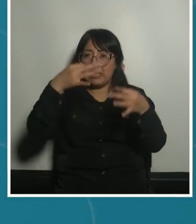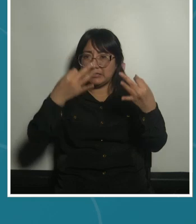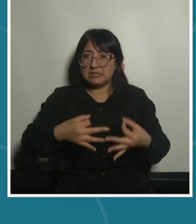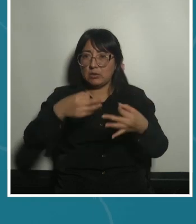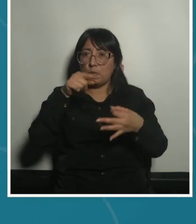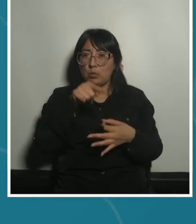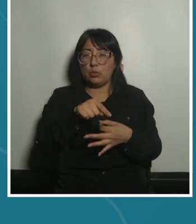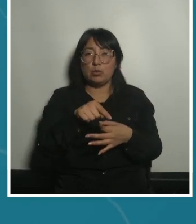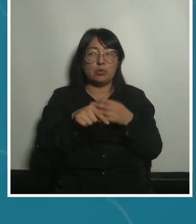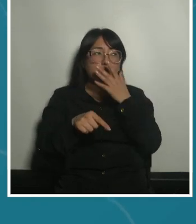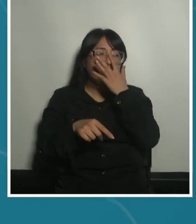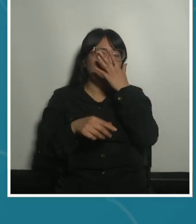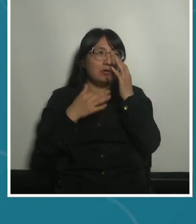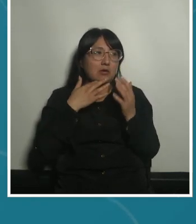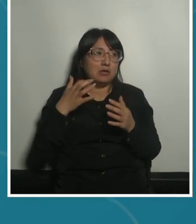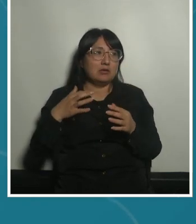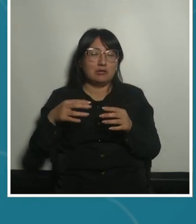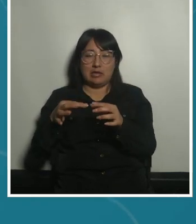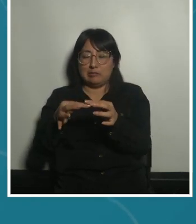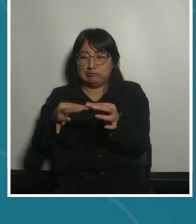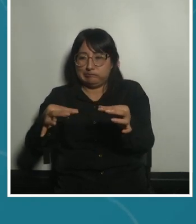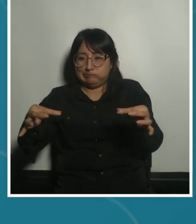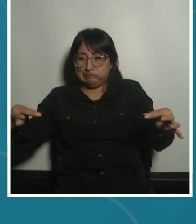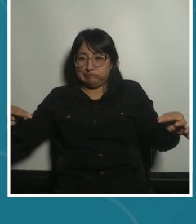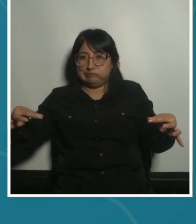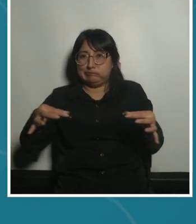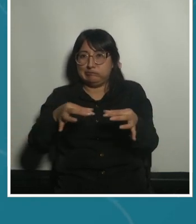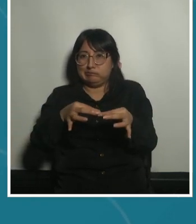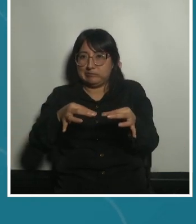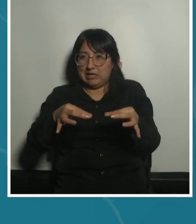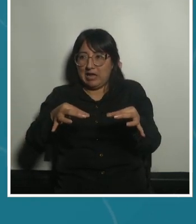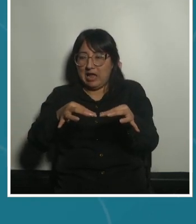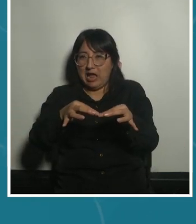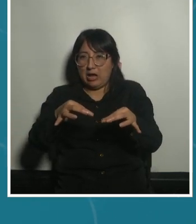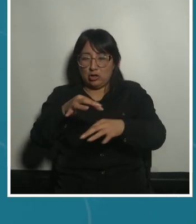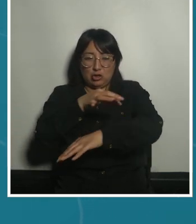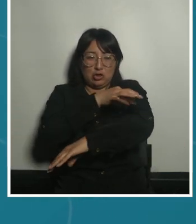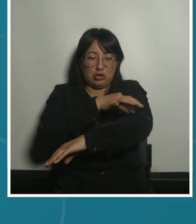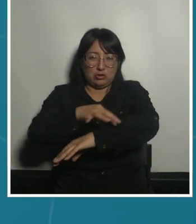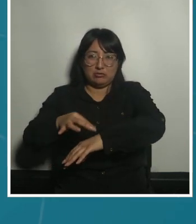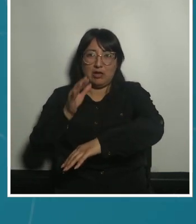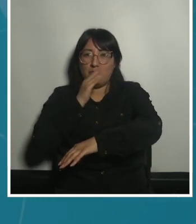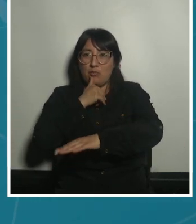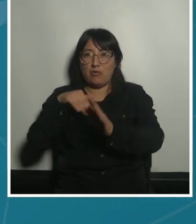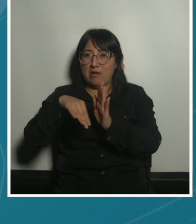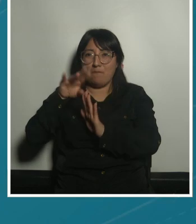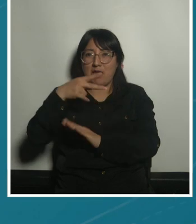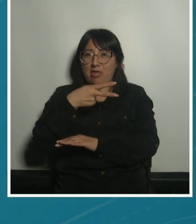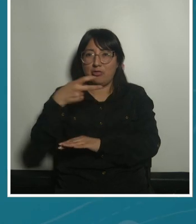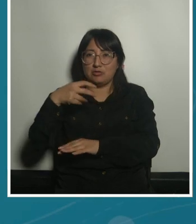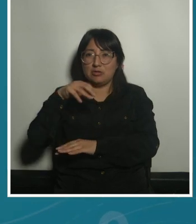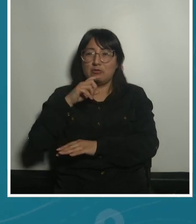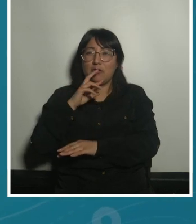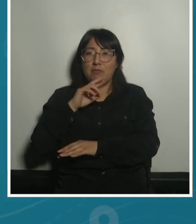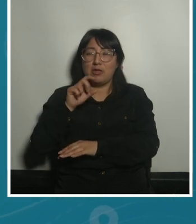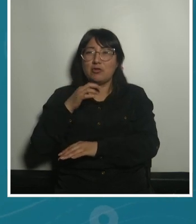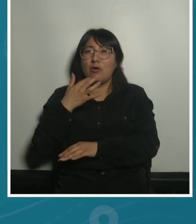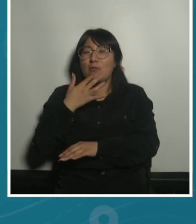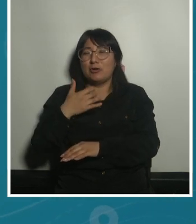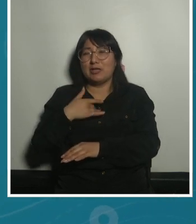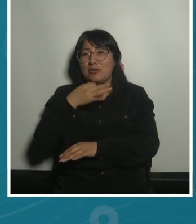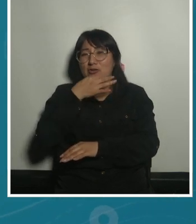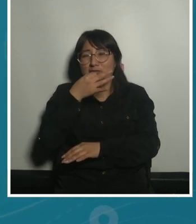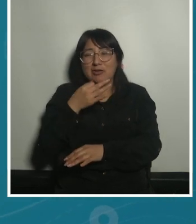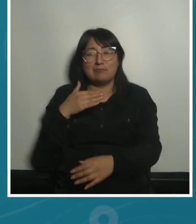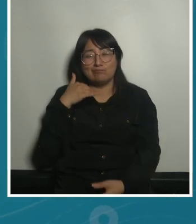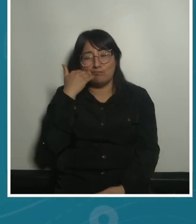zona vergonzosamente angosta que tenemos, que es un intermareal que no tiene más allá de 200 metros. ¿Y por qué lo digo? ¿Por qué digo que es